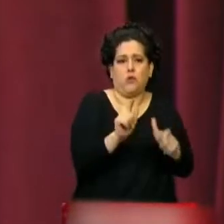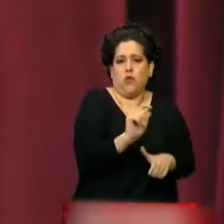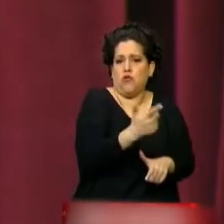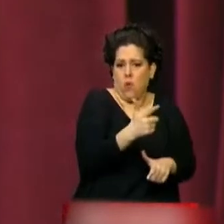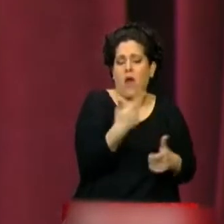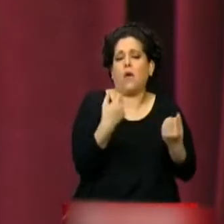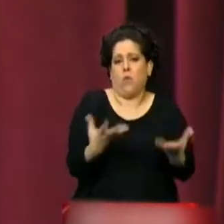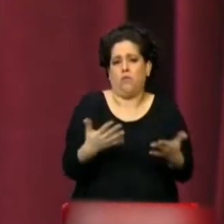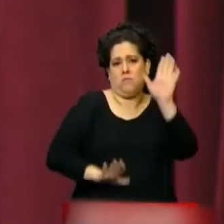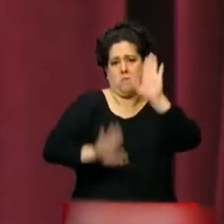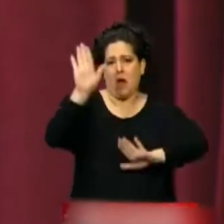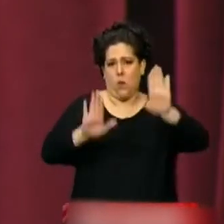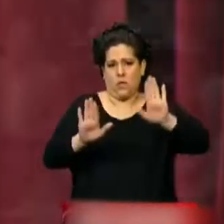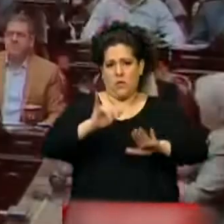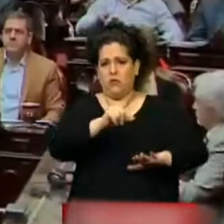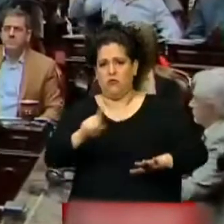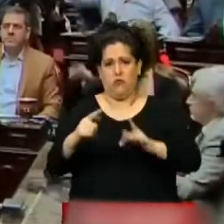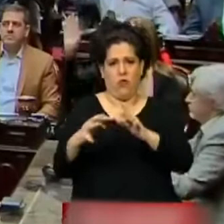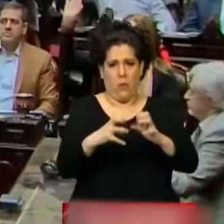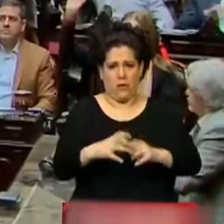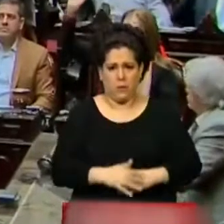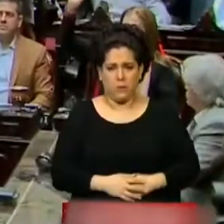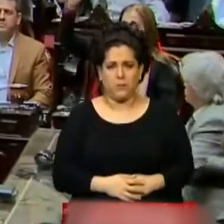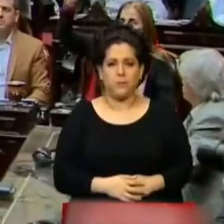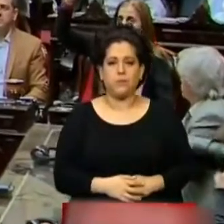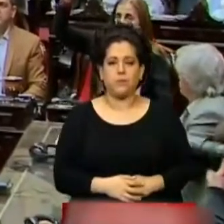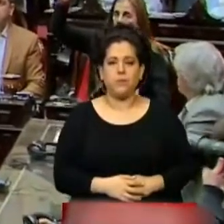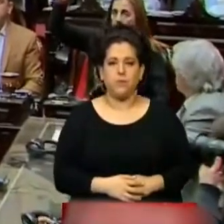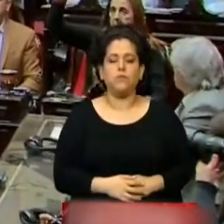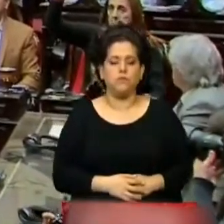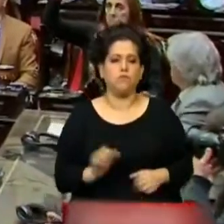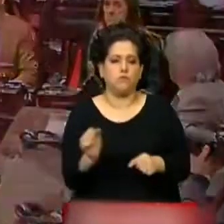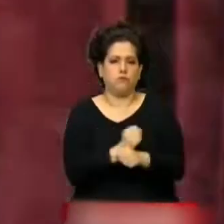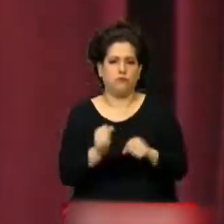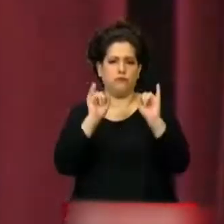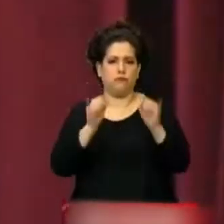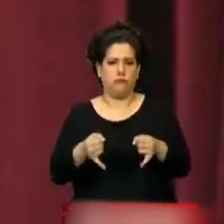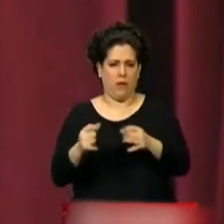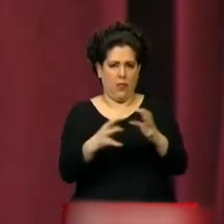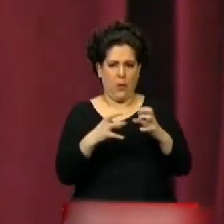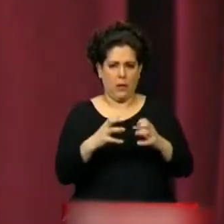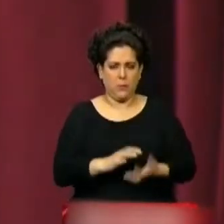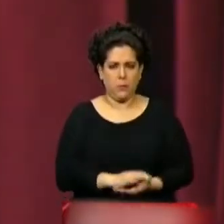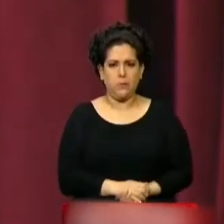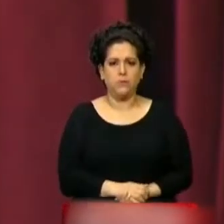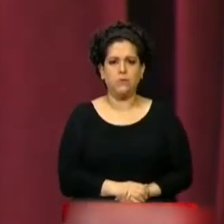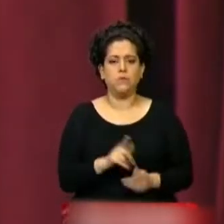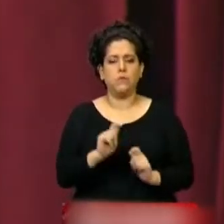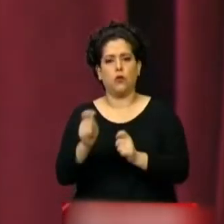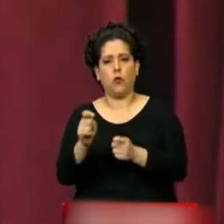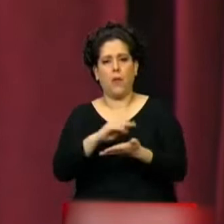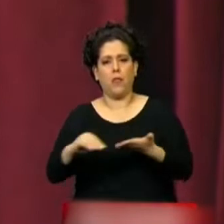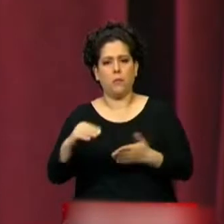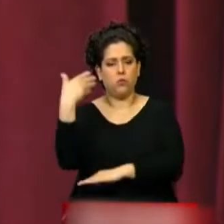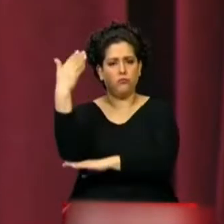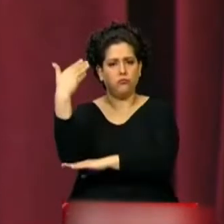jueves aprobar y girar al Senado el proyecto de ley por el que se establece que el feriado nacional del 17 de agosto, día